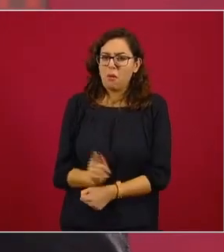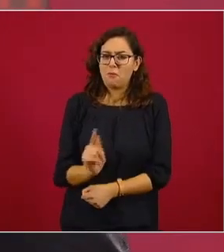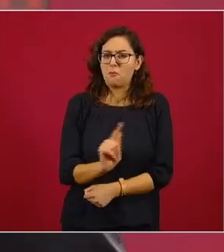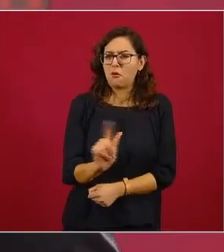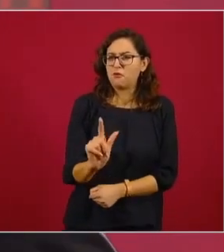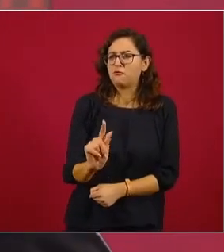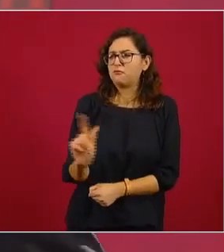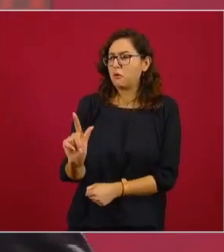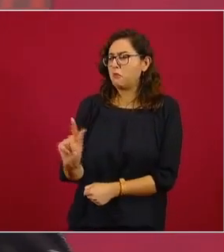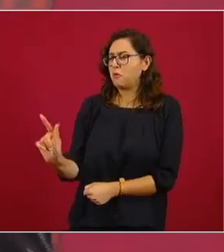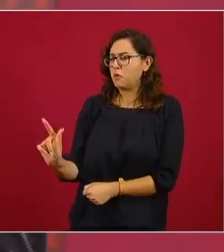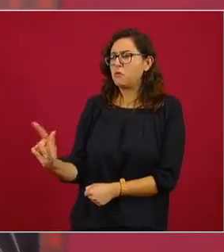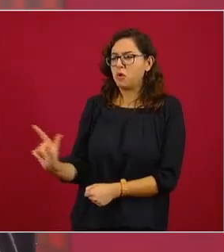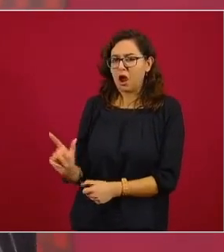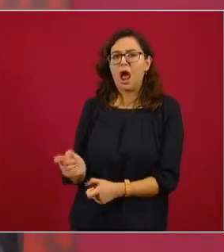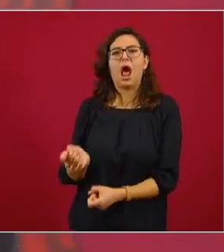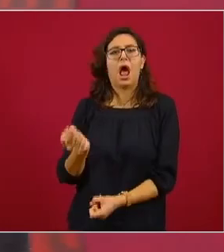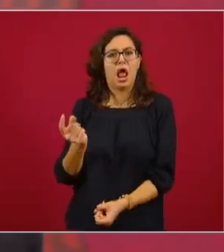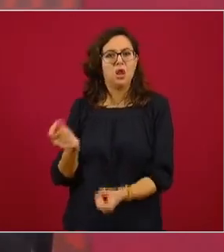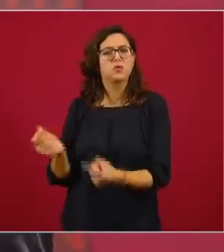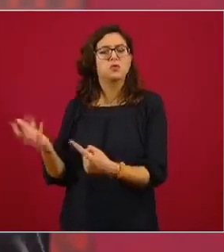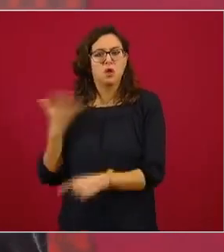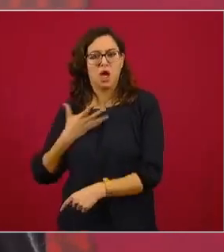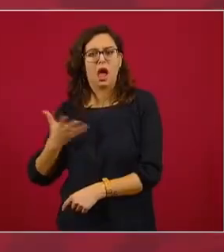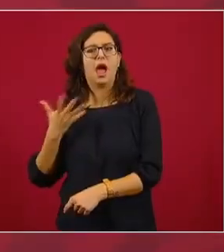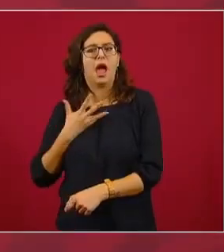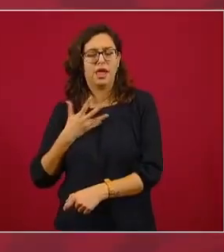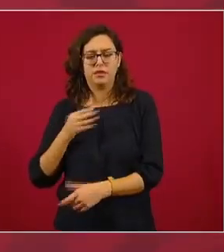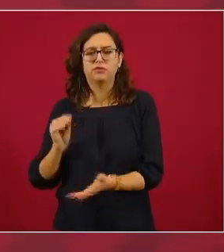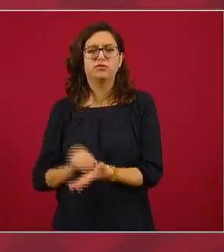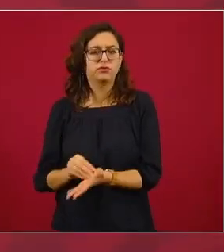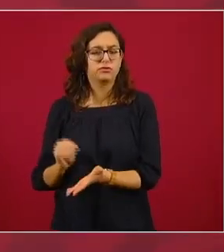No llegaron, pues, a